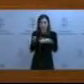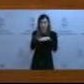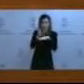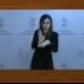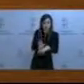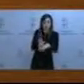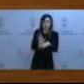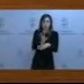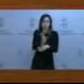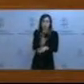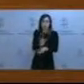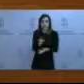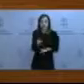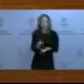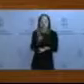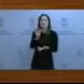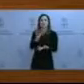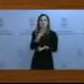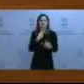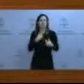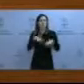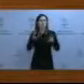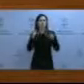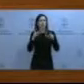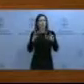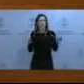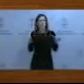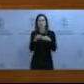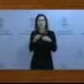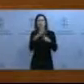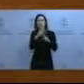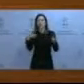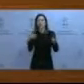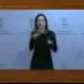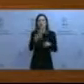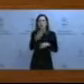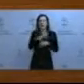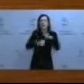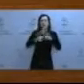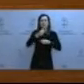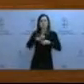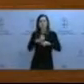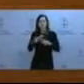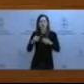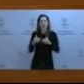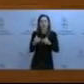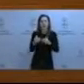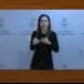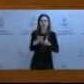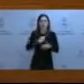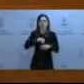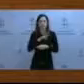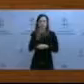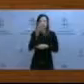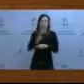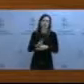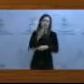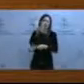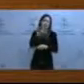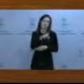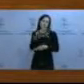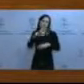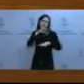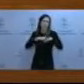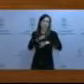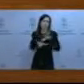Efectivamente, me parece que era la portavoz del Grupo Popular que decía que a lo largo de la legislatura veremos cientos de resoluciones